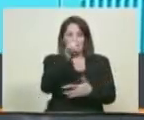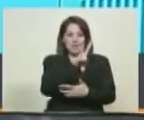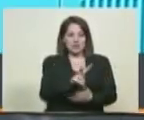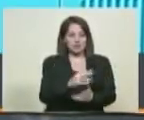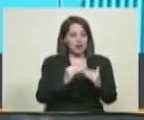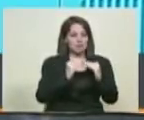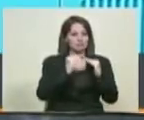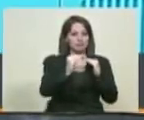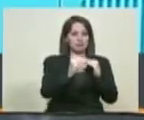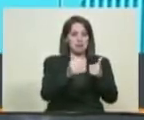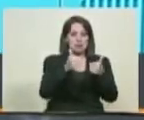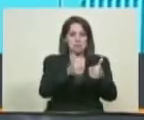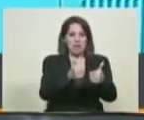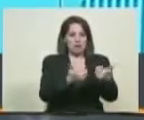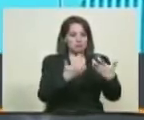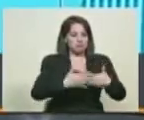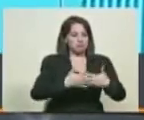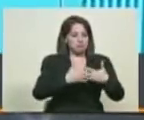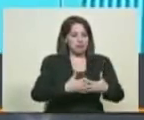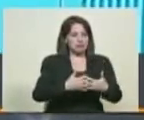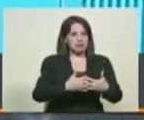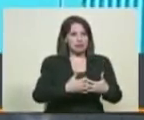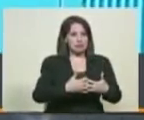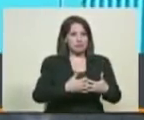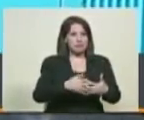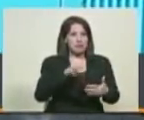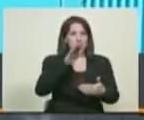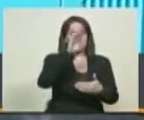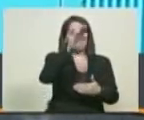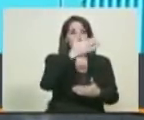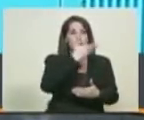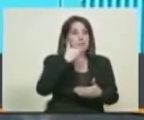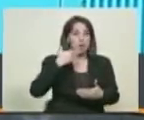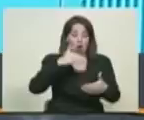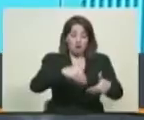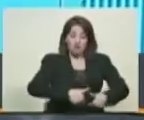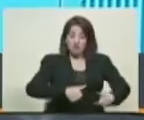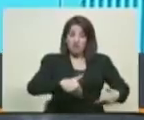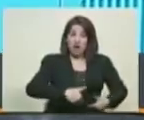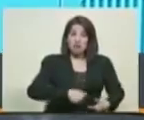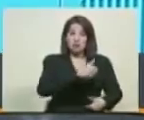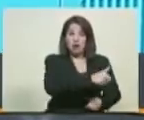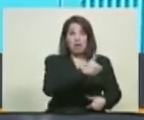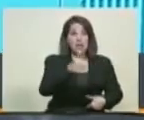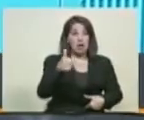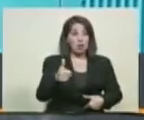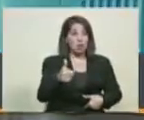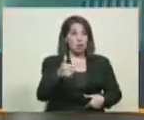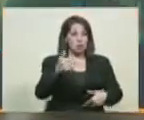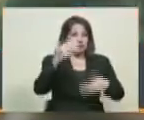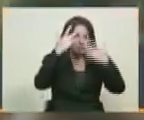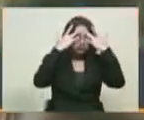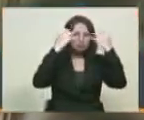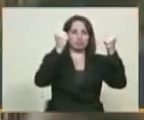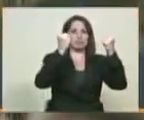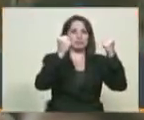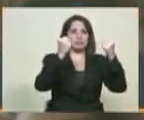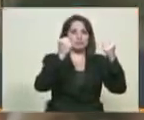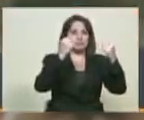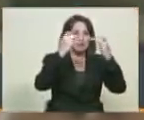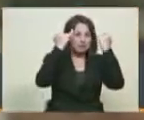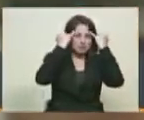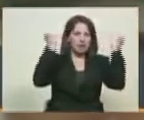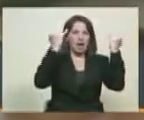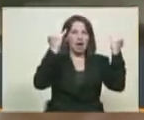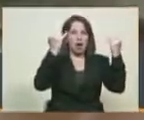sustentable que va a haber surgido de su propio esfuerzo, de su propia sabiduría, de